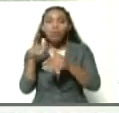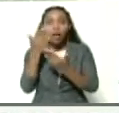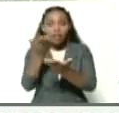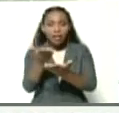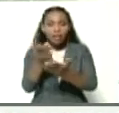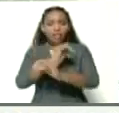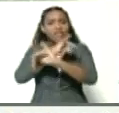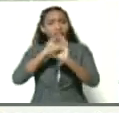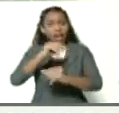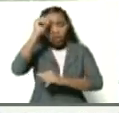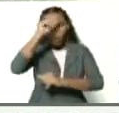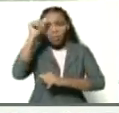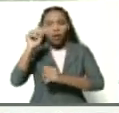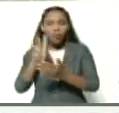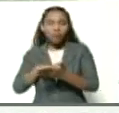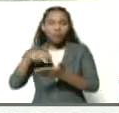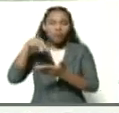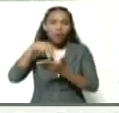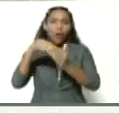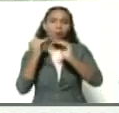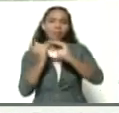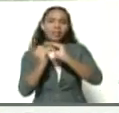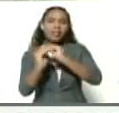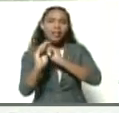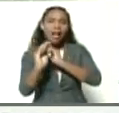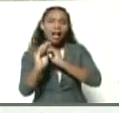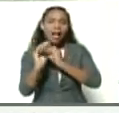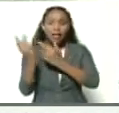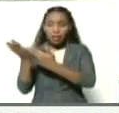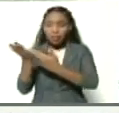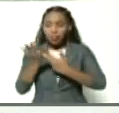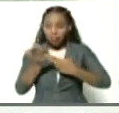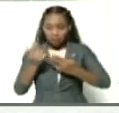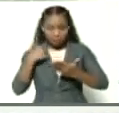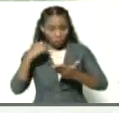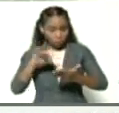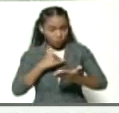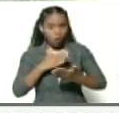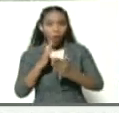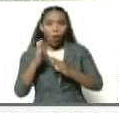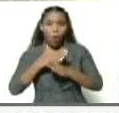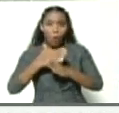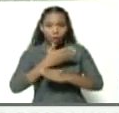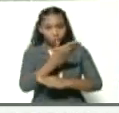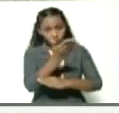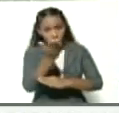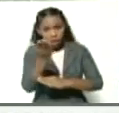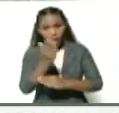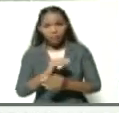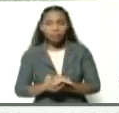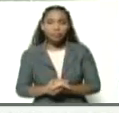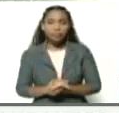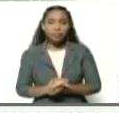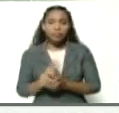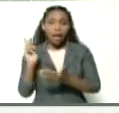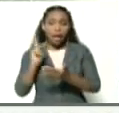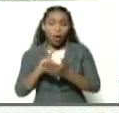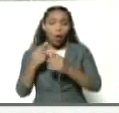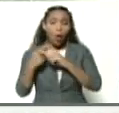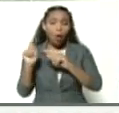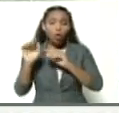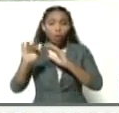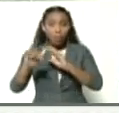de resurrección. Uno de los mensajes que me llegó y que comparto con ustedes. Por aquí me llegó un mensaje